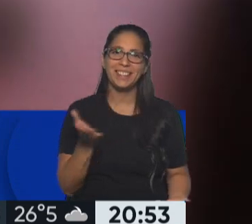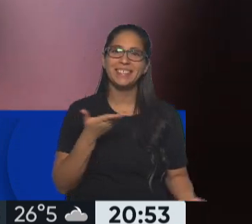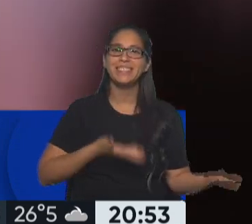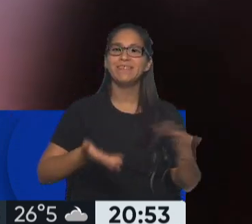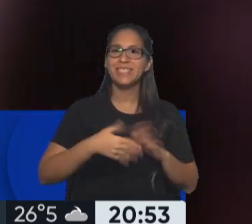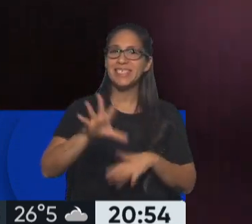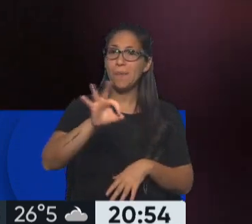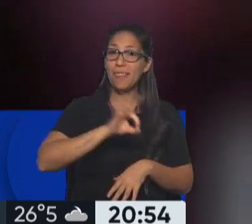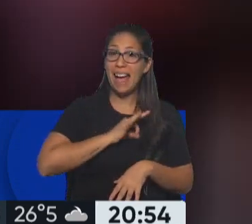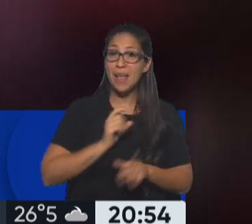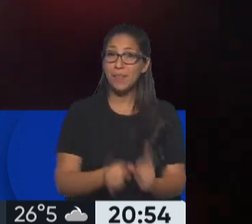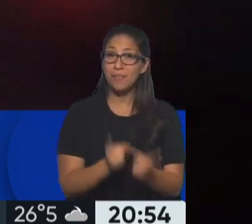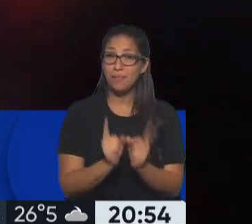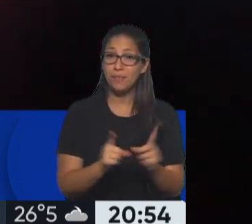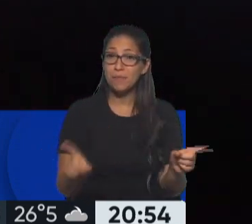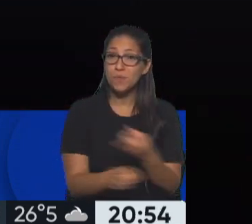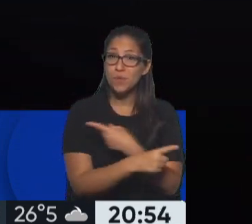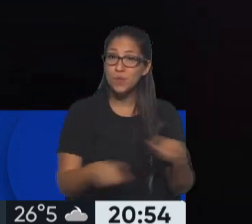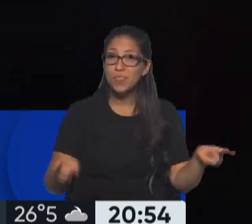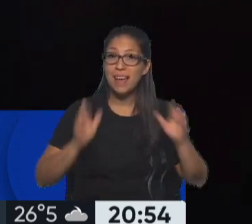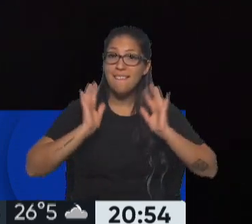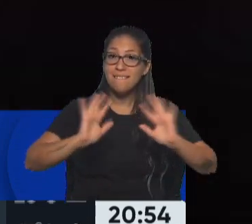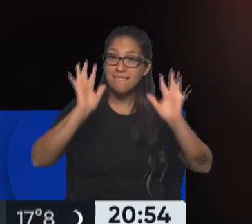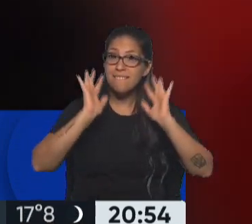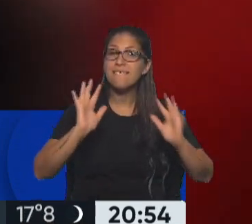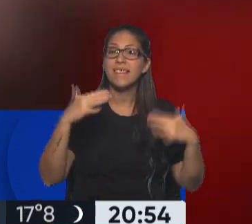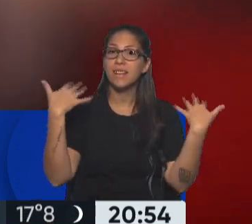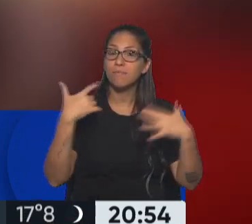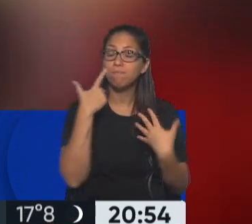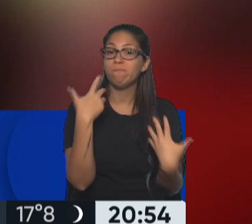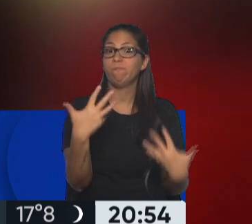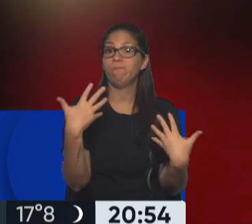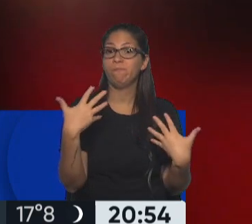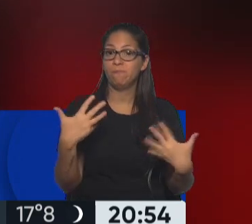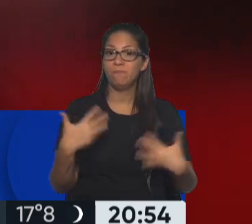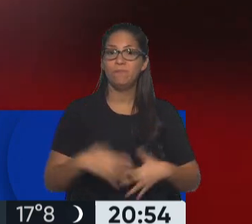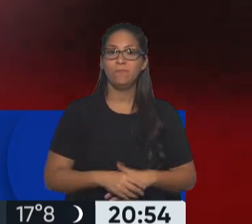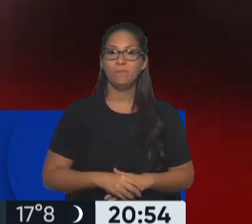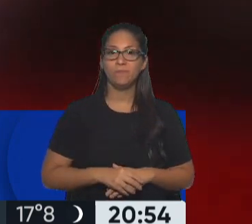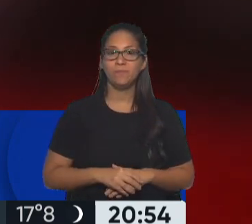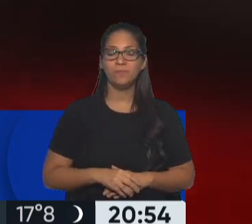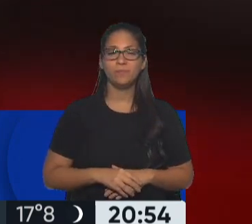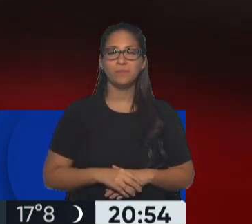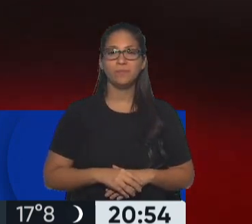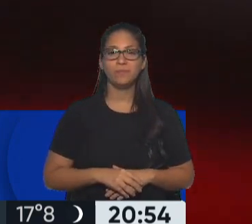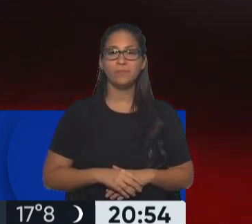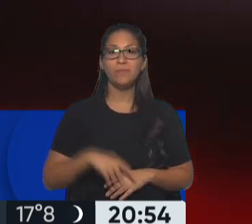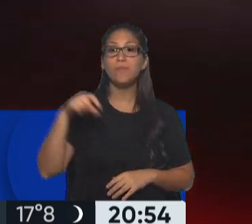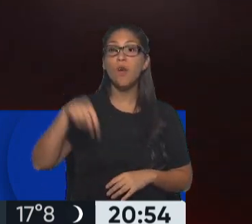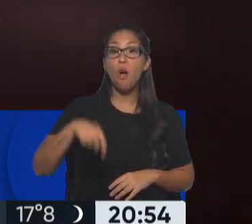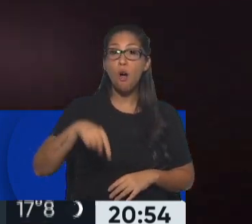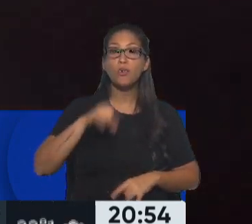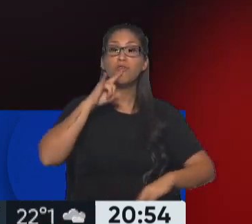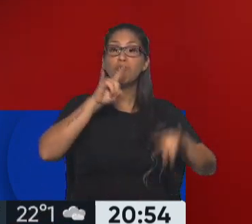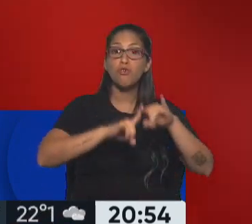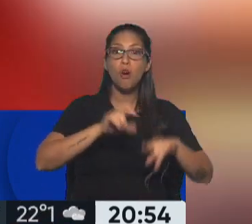hace 50 años estos temas tan hitazos que tienen. Y bueno, también hoy se están presentando